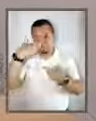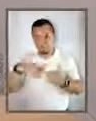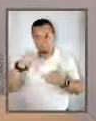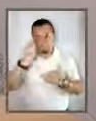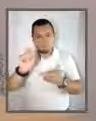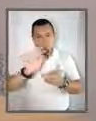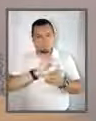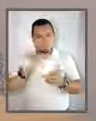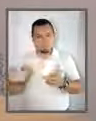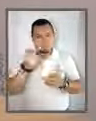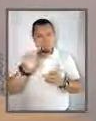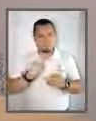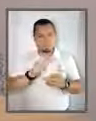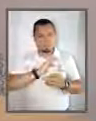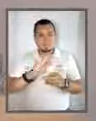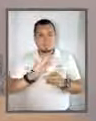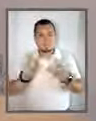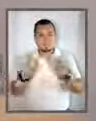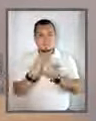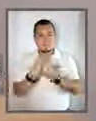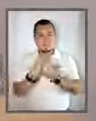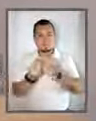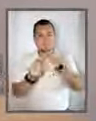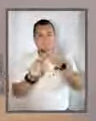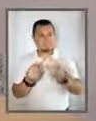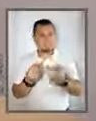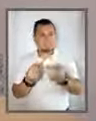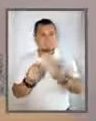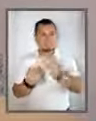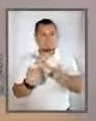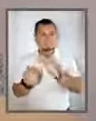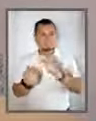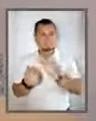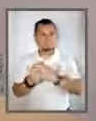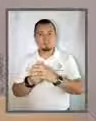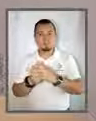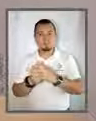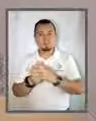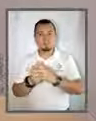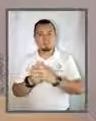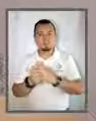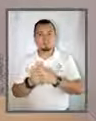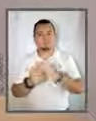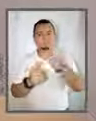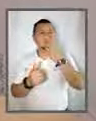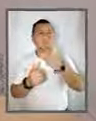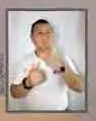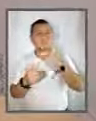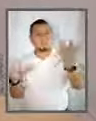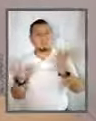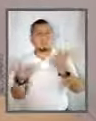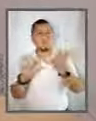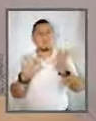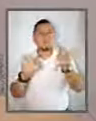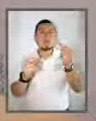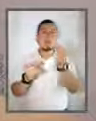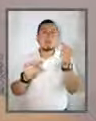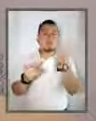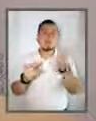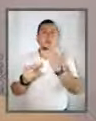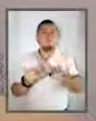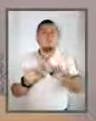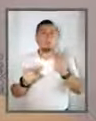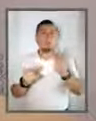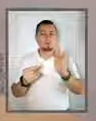están ofreciendo pruebas. No hay que olvidar que esto surgió de una prueba que nos dijeron que había sido negativa cuando